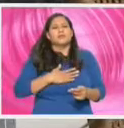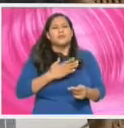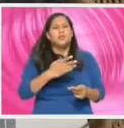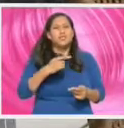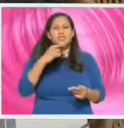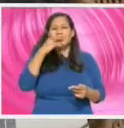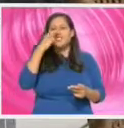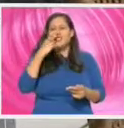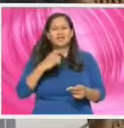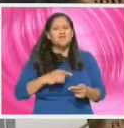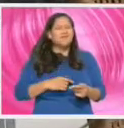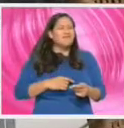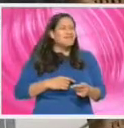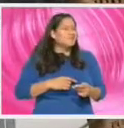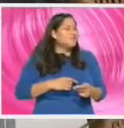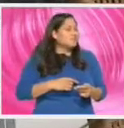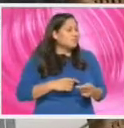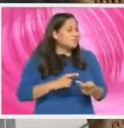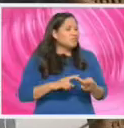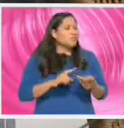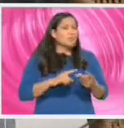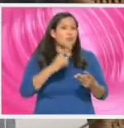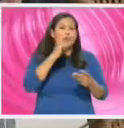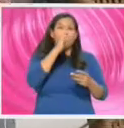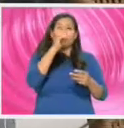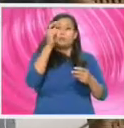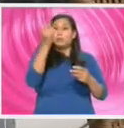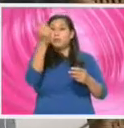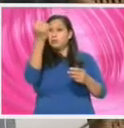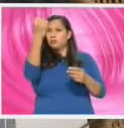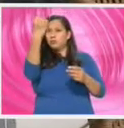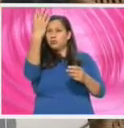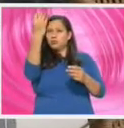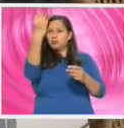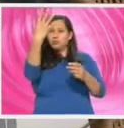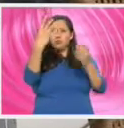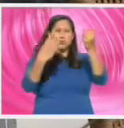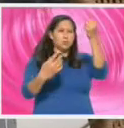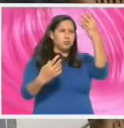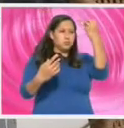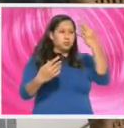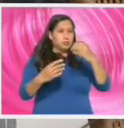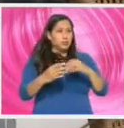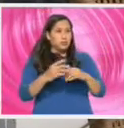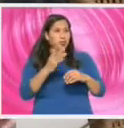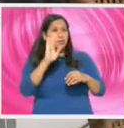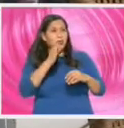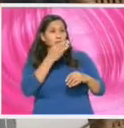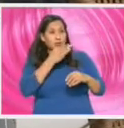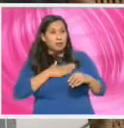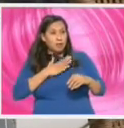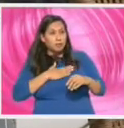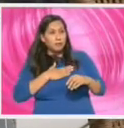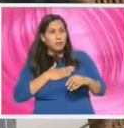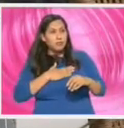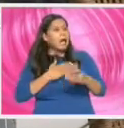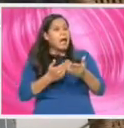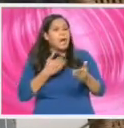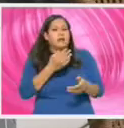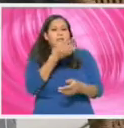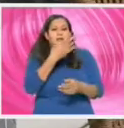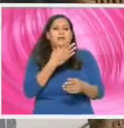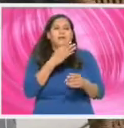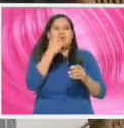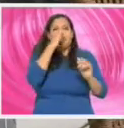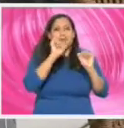olores desconocidos, destellos, todo ese tipo de cosas deben de alertarme y entonces puedo tomar el medicamento